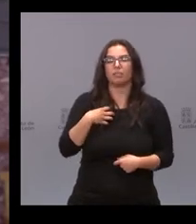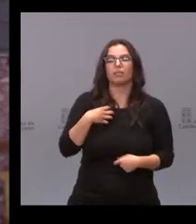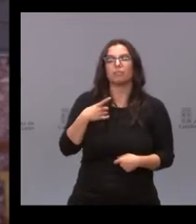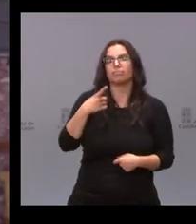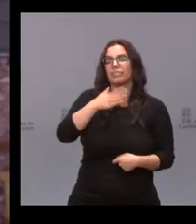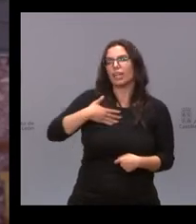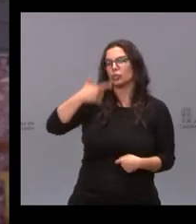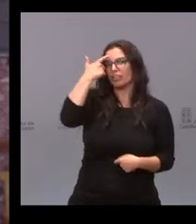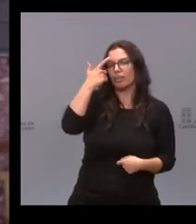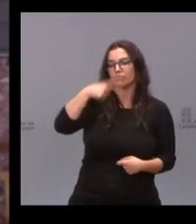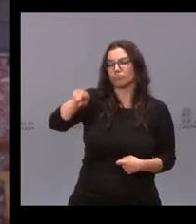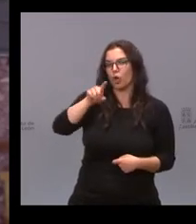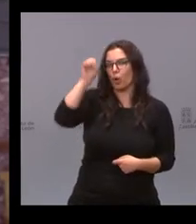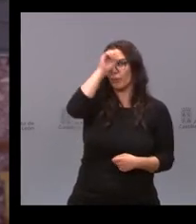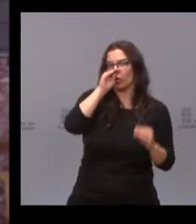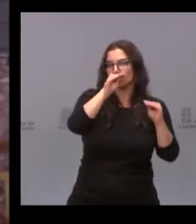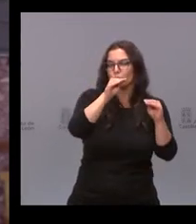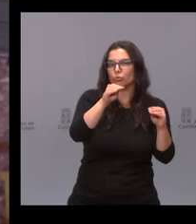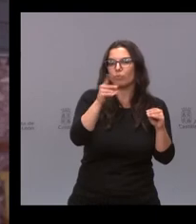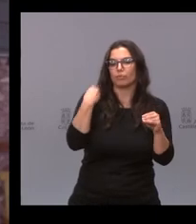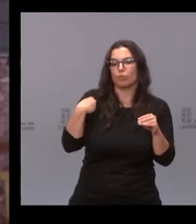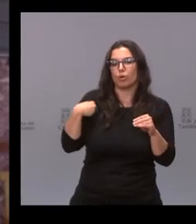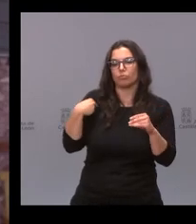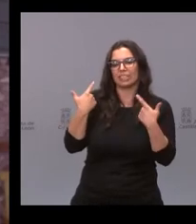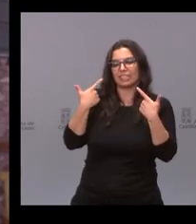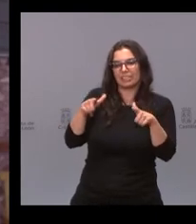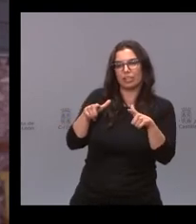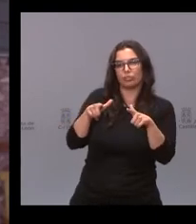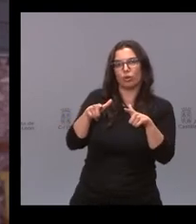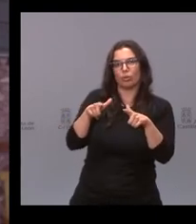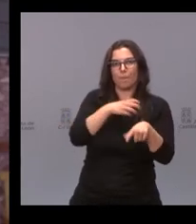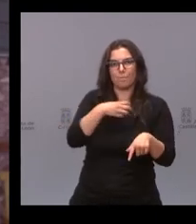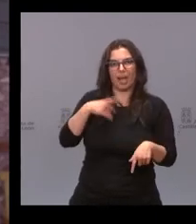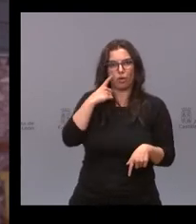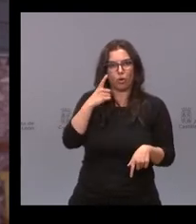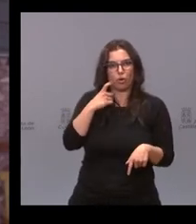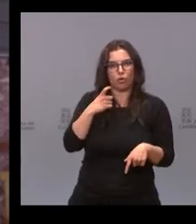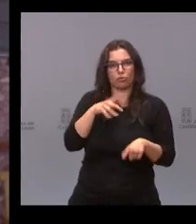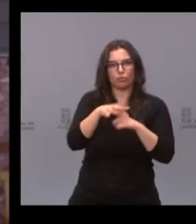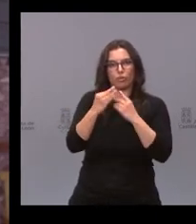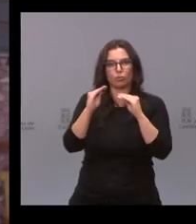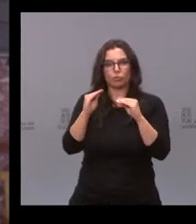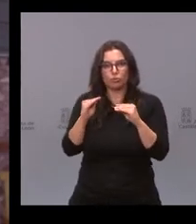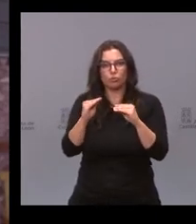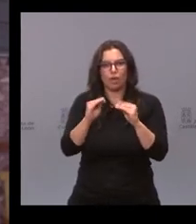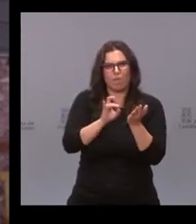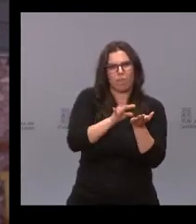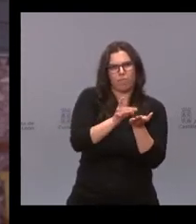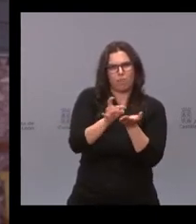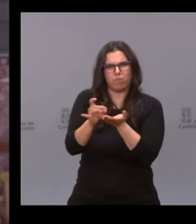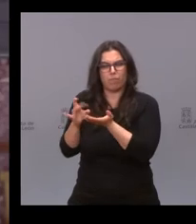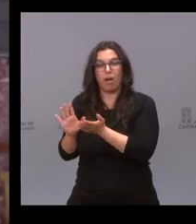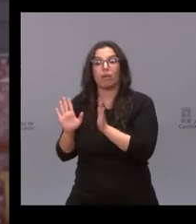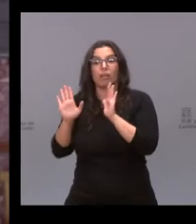el Gobierno regional la situación del sector con anuncios de despidos masivos, mientras los